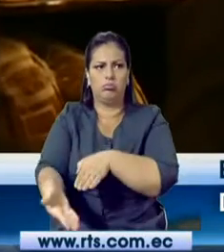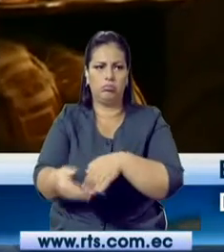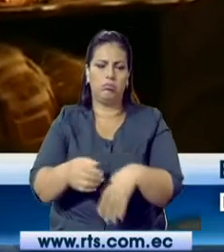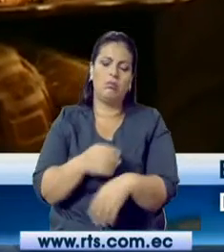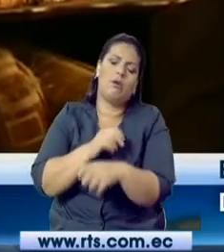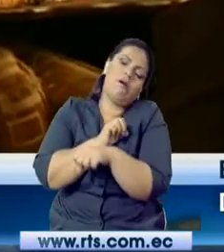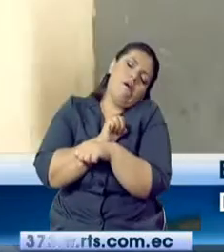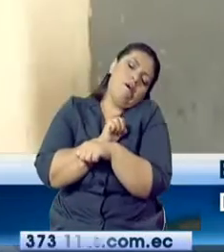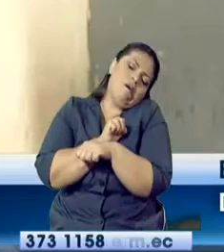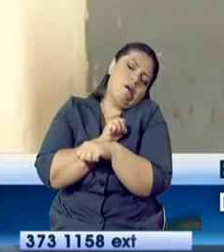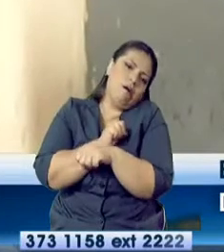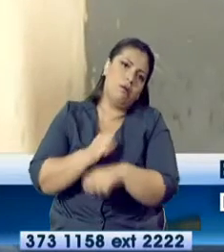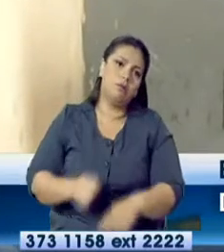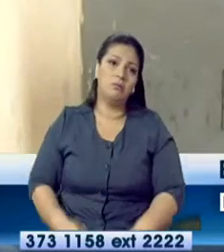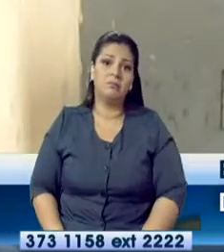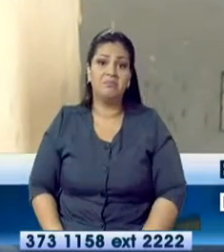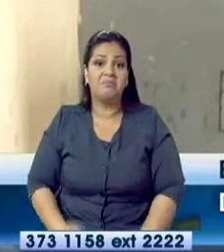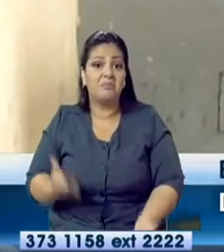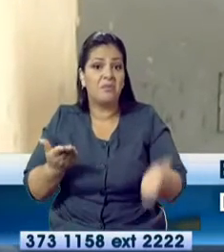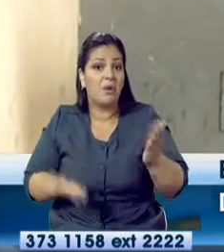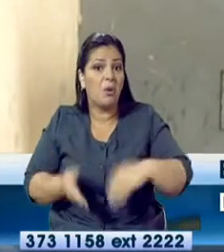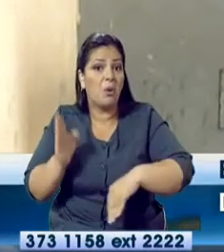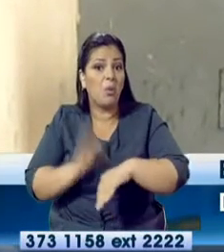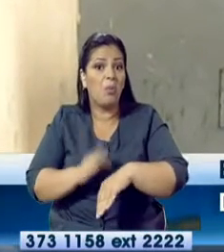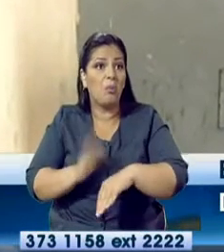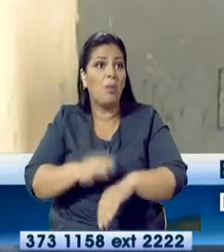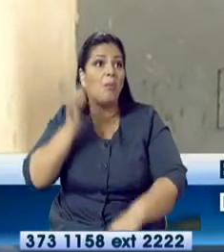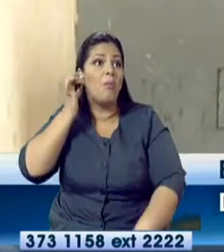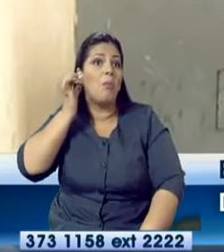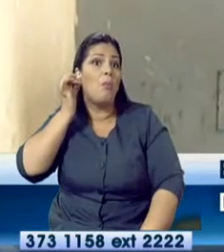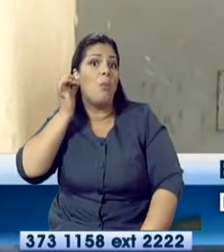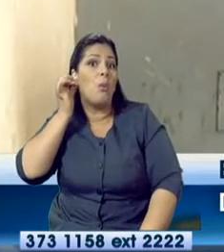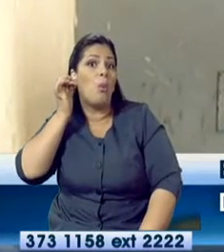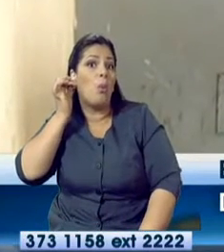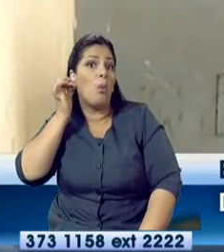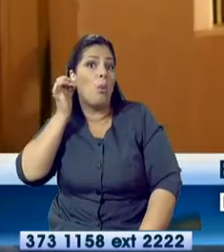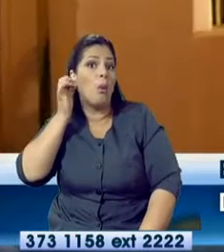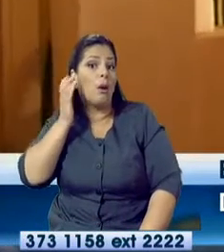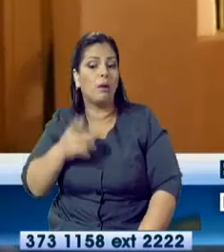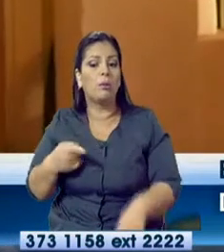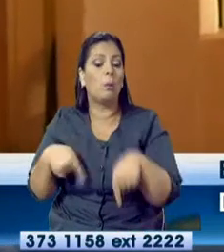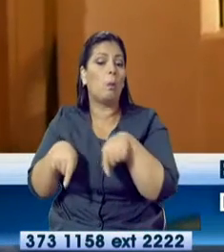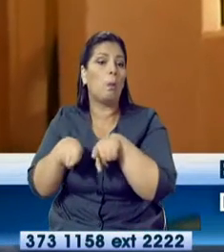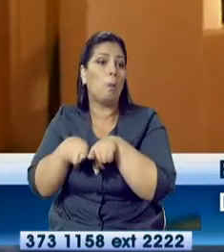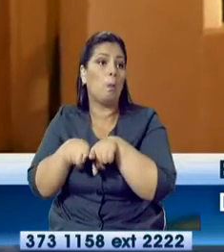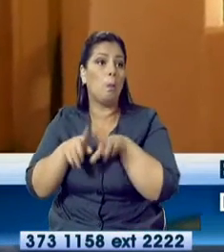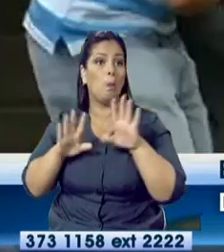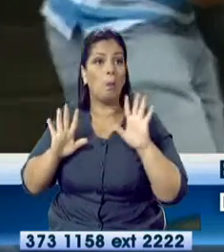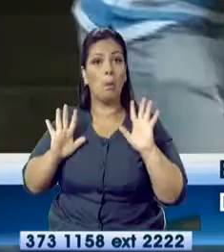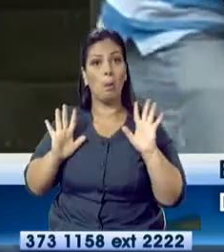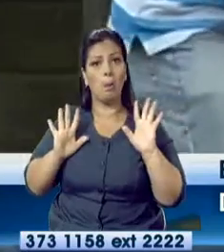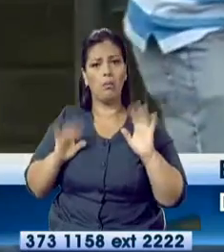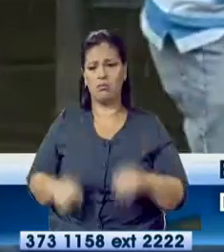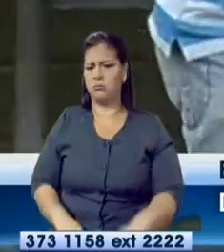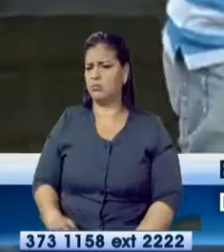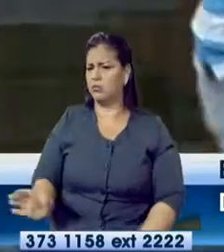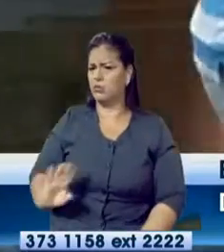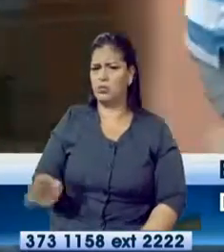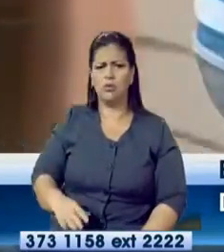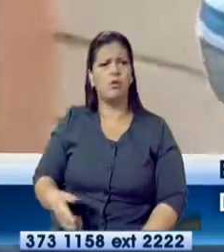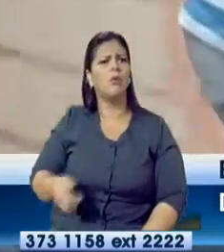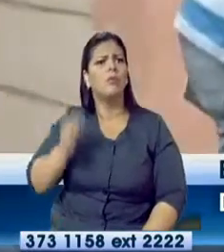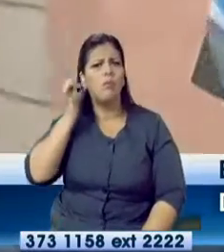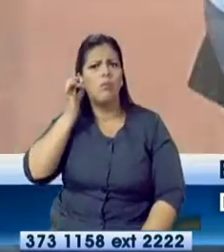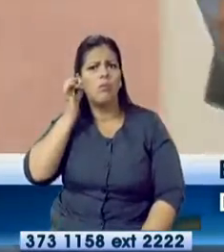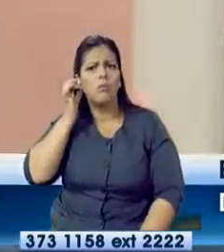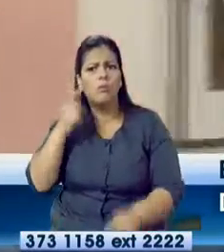que lo descubrió. Pero la señora llegaba porque estaba cuidando a la mamá que está enferma y el señor ha estado solito ahí. La señora me llamó,